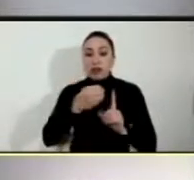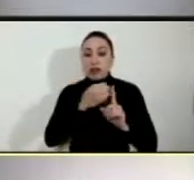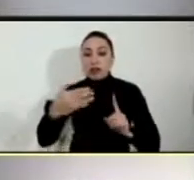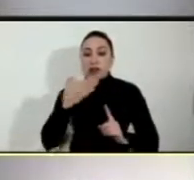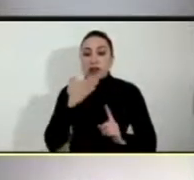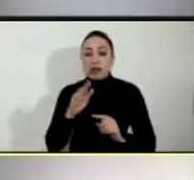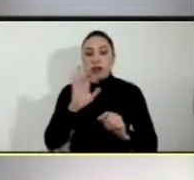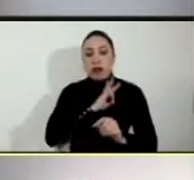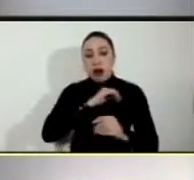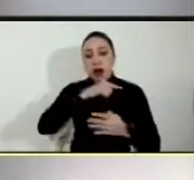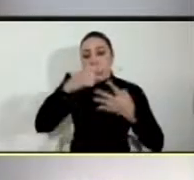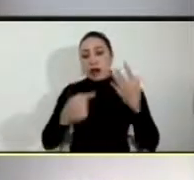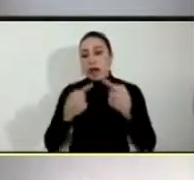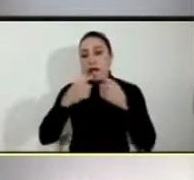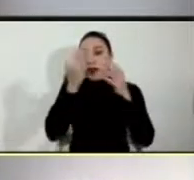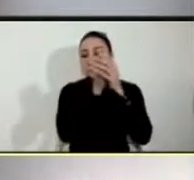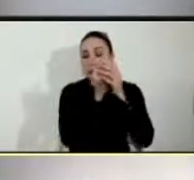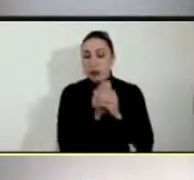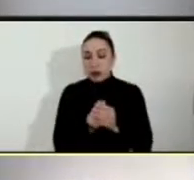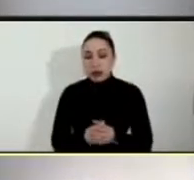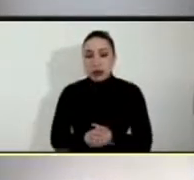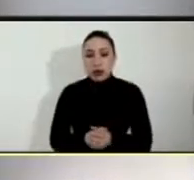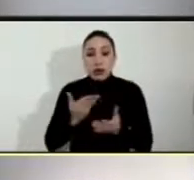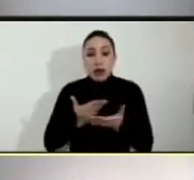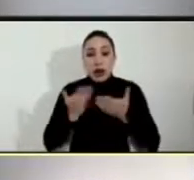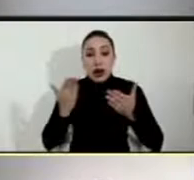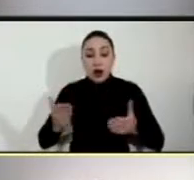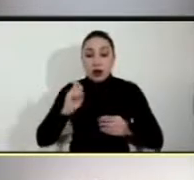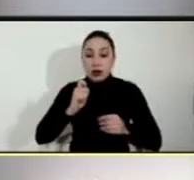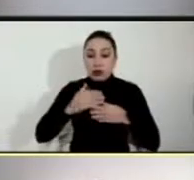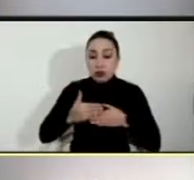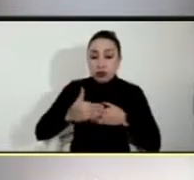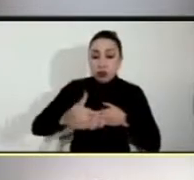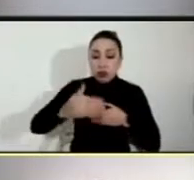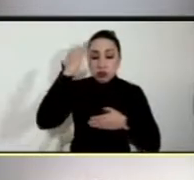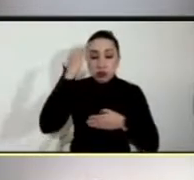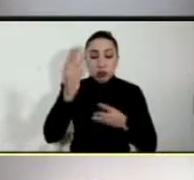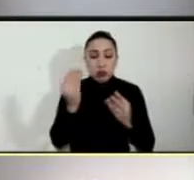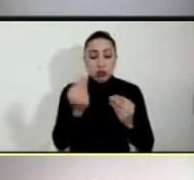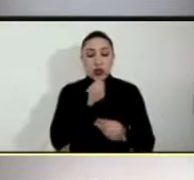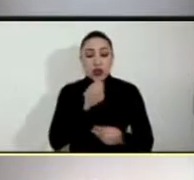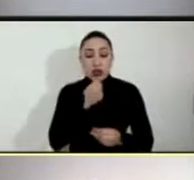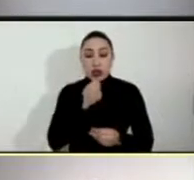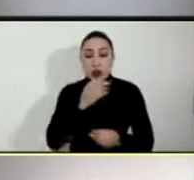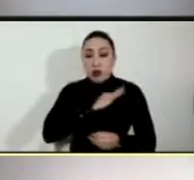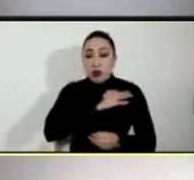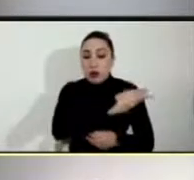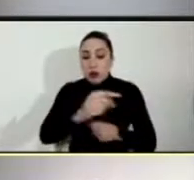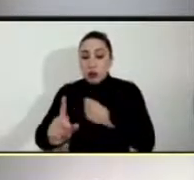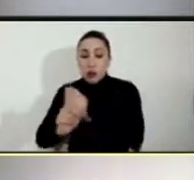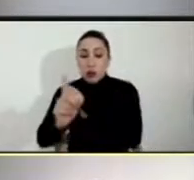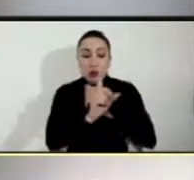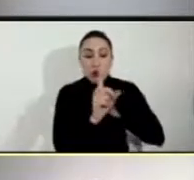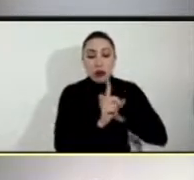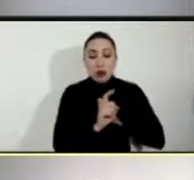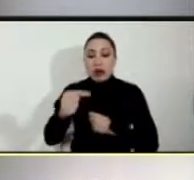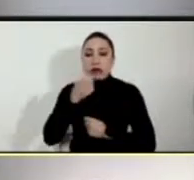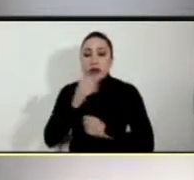cuando afectan a toda una generación de niños, pueden reducir su capacidad de aprendizaje,